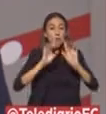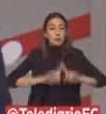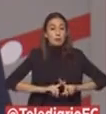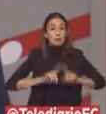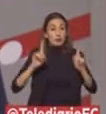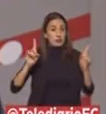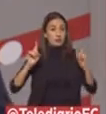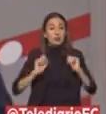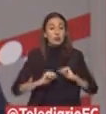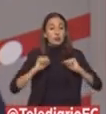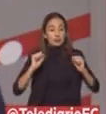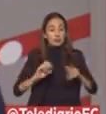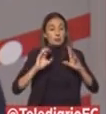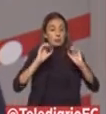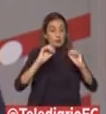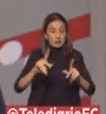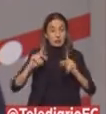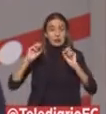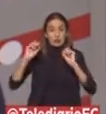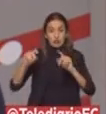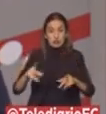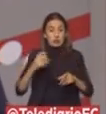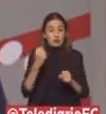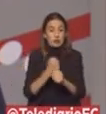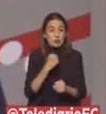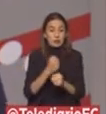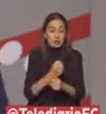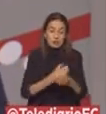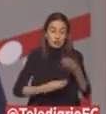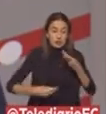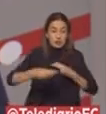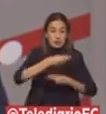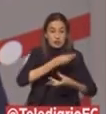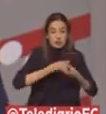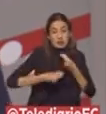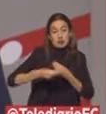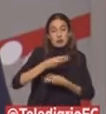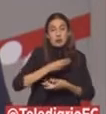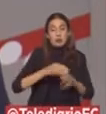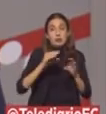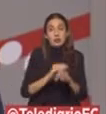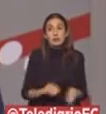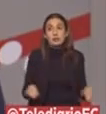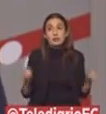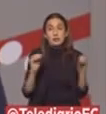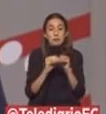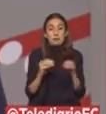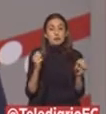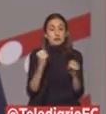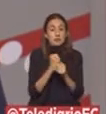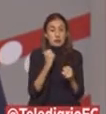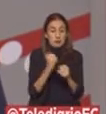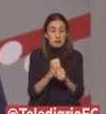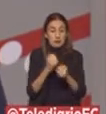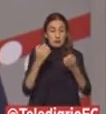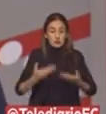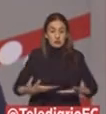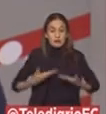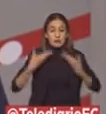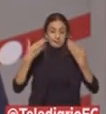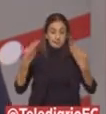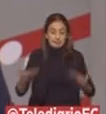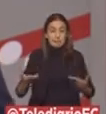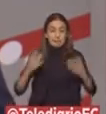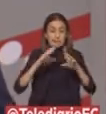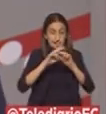generan también la oportunidad por la vía de inversiones por la vía de la posibilidad de construir de constituir en empresas